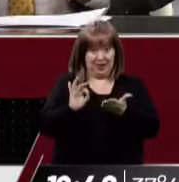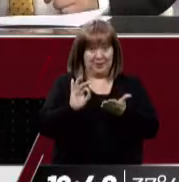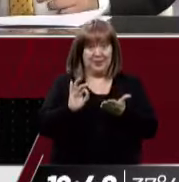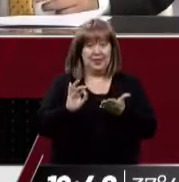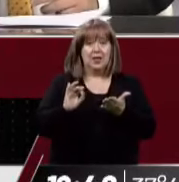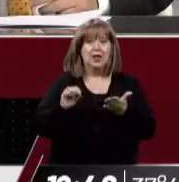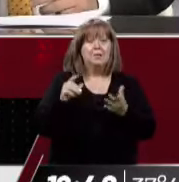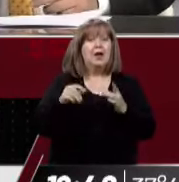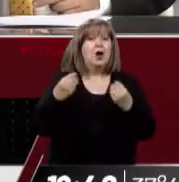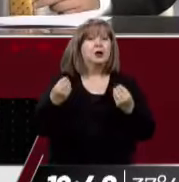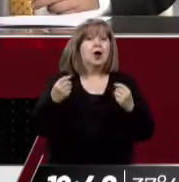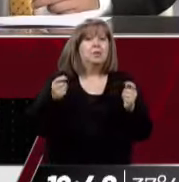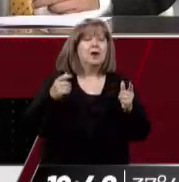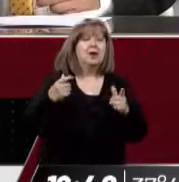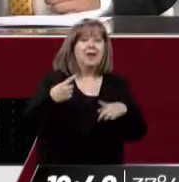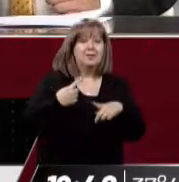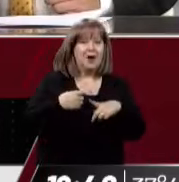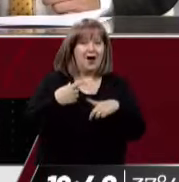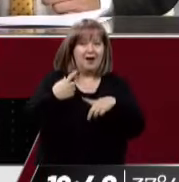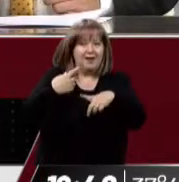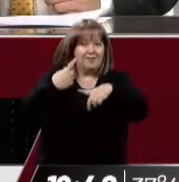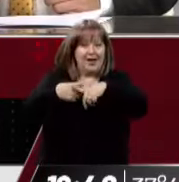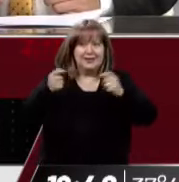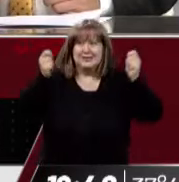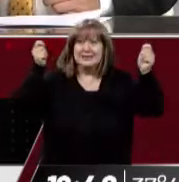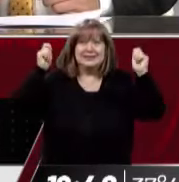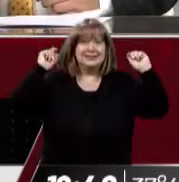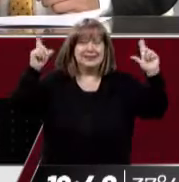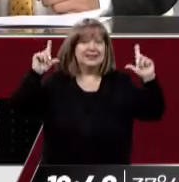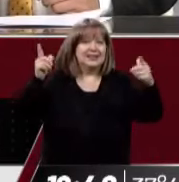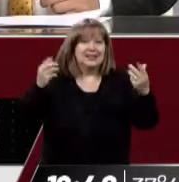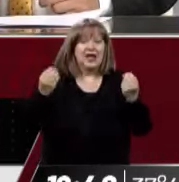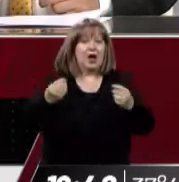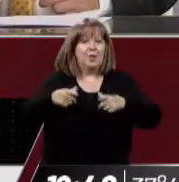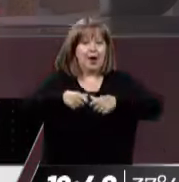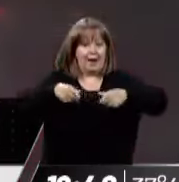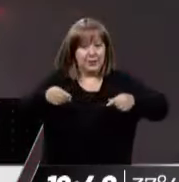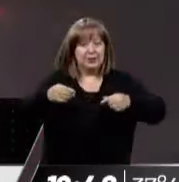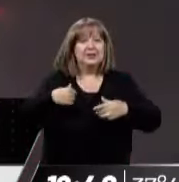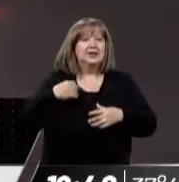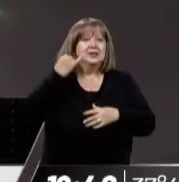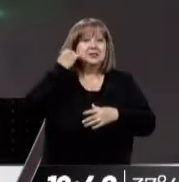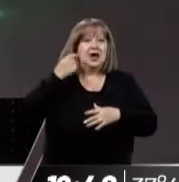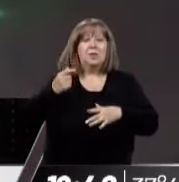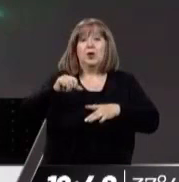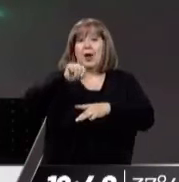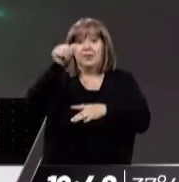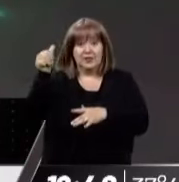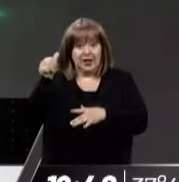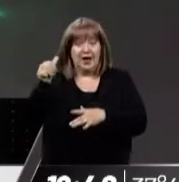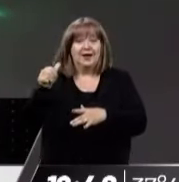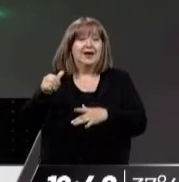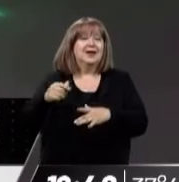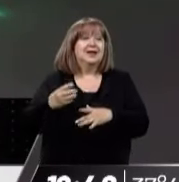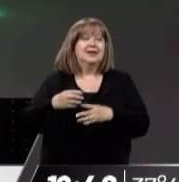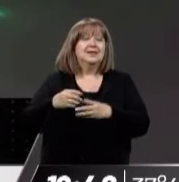Pero, ¿cómo fue el festejo en Japón? Recordemos que, o mejor dicho, como en todas las ciudades, cuando se gana un